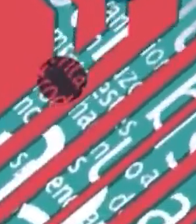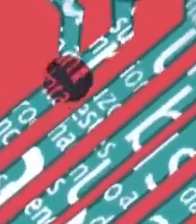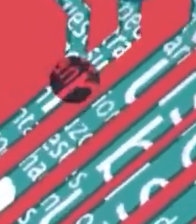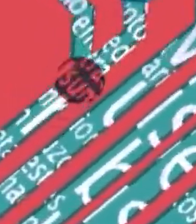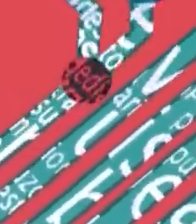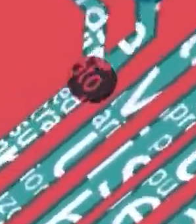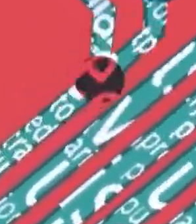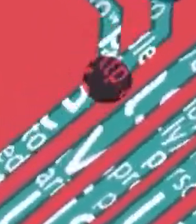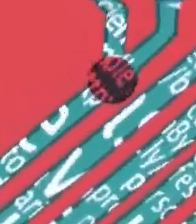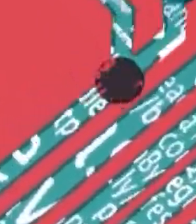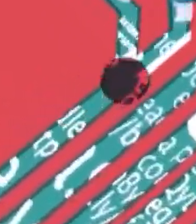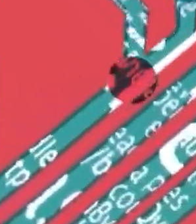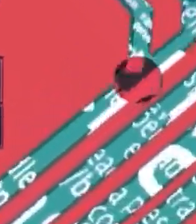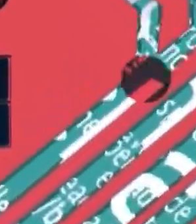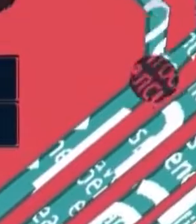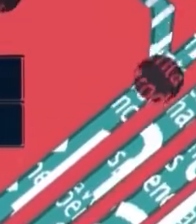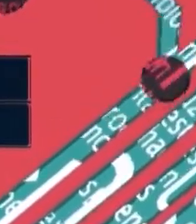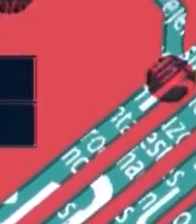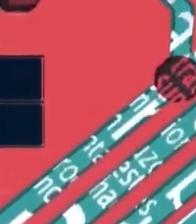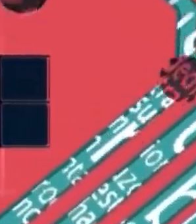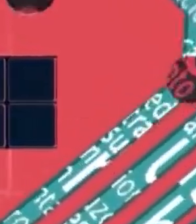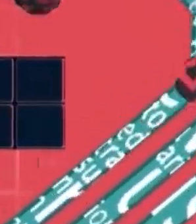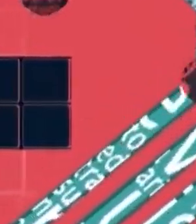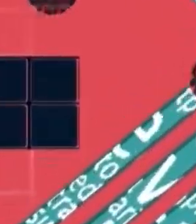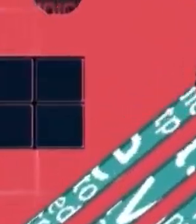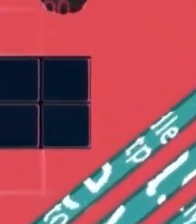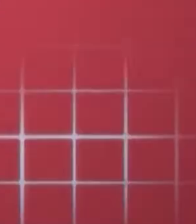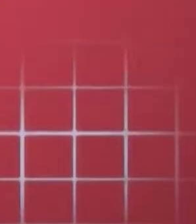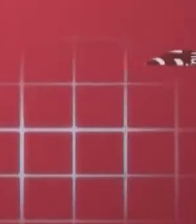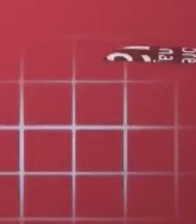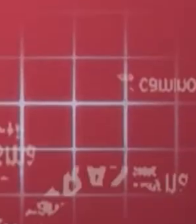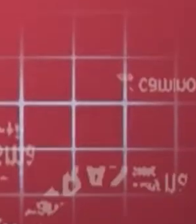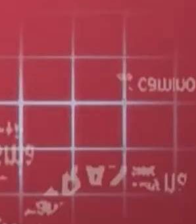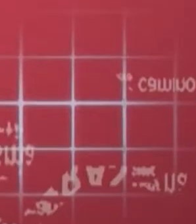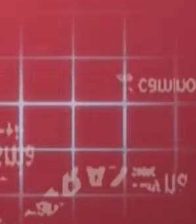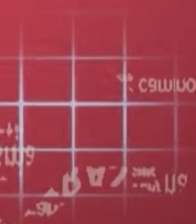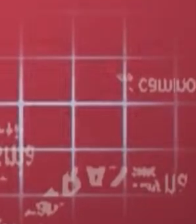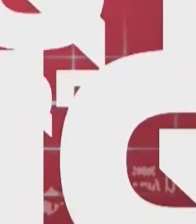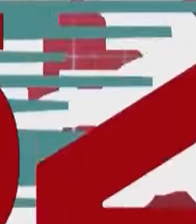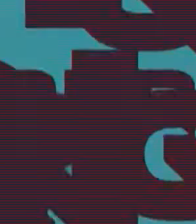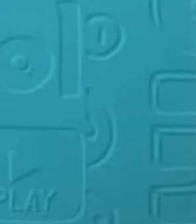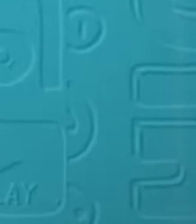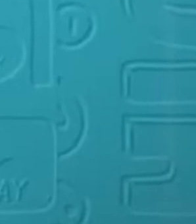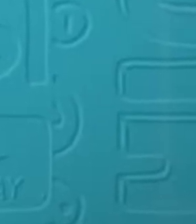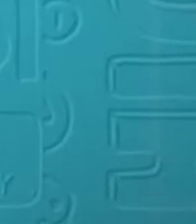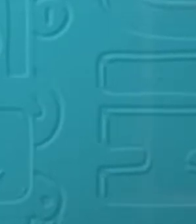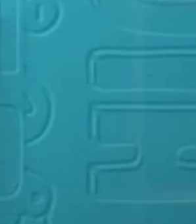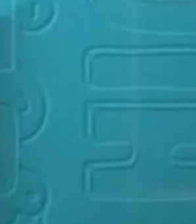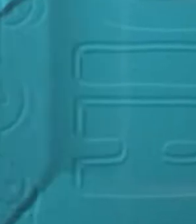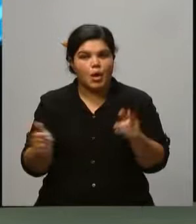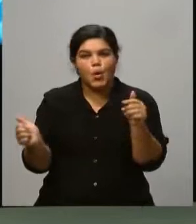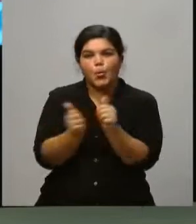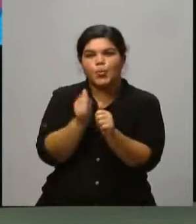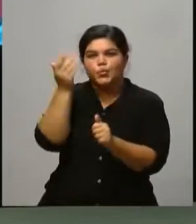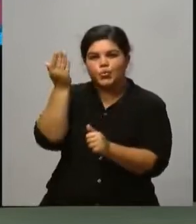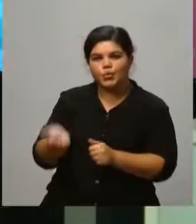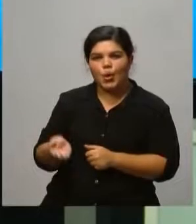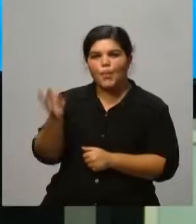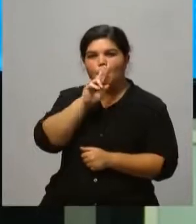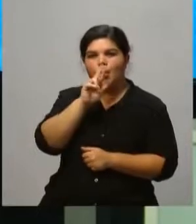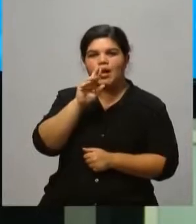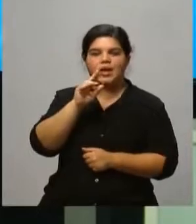hay que decir que, hablando de esta oposición, que hoy sería tal vez la elección, los elegidos, que en la votación, en